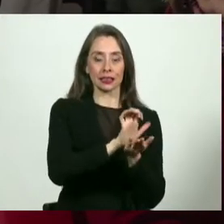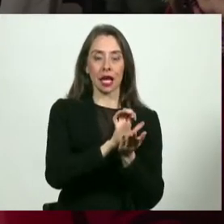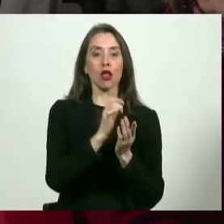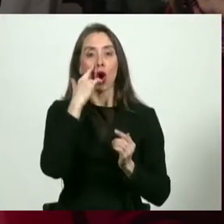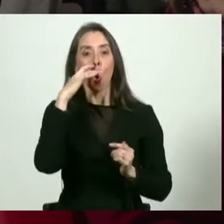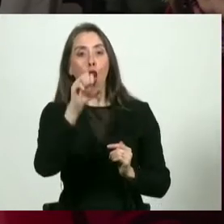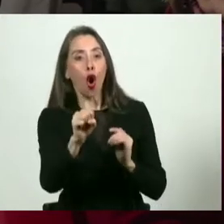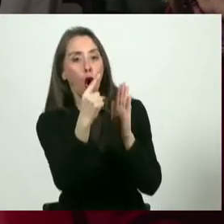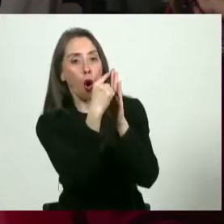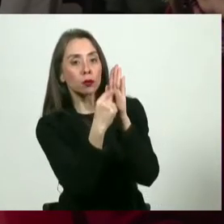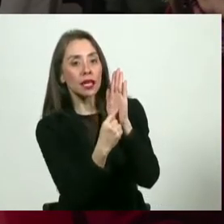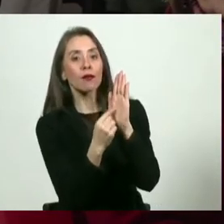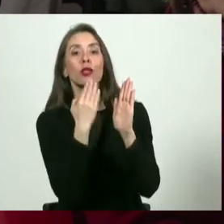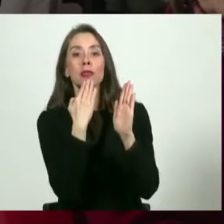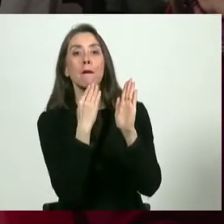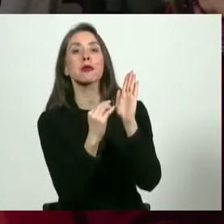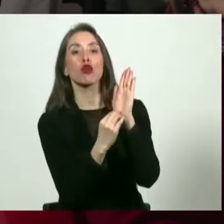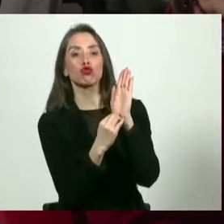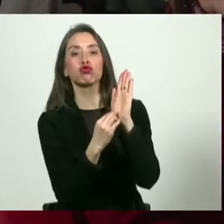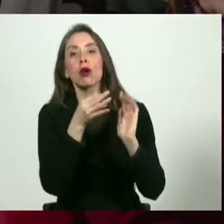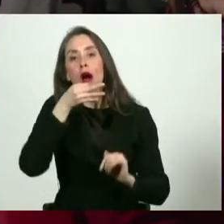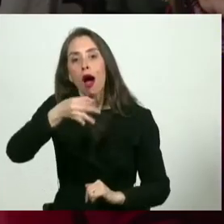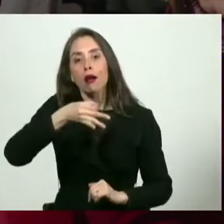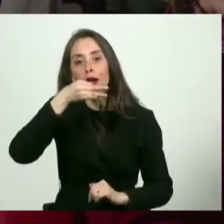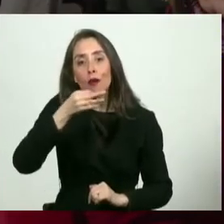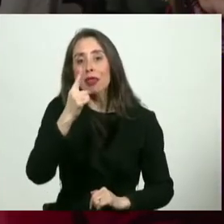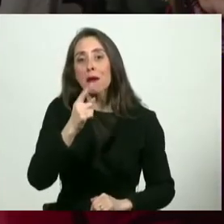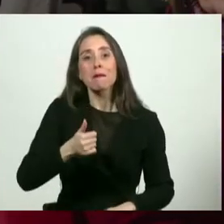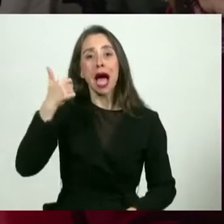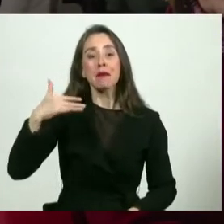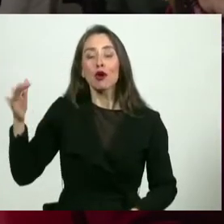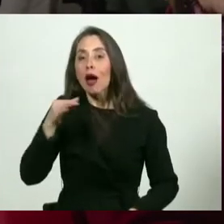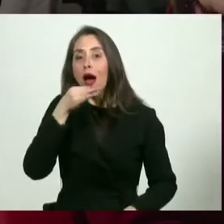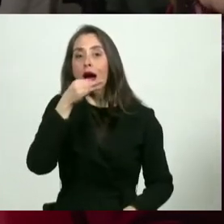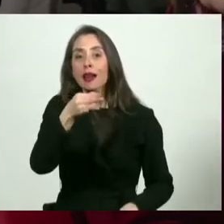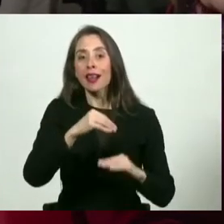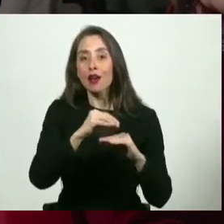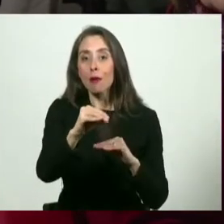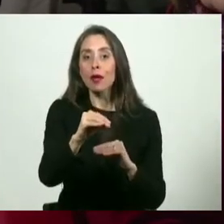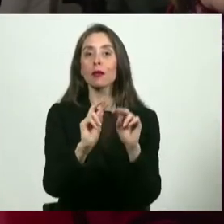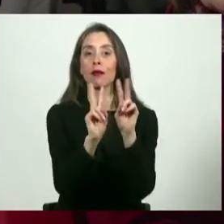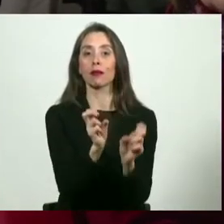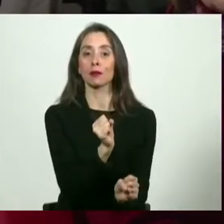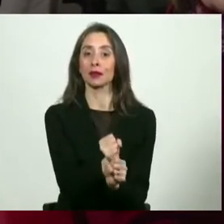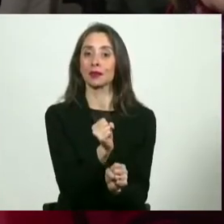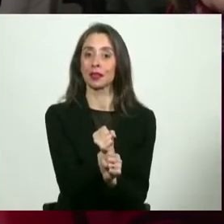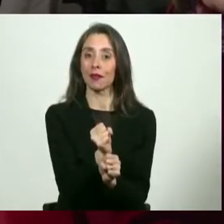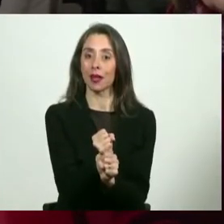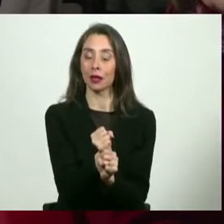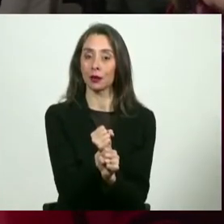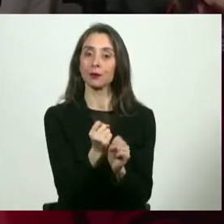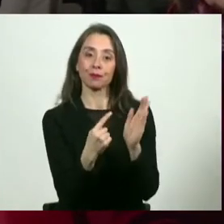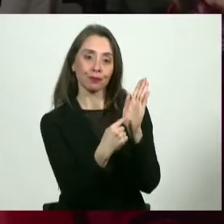recomendaciones. Y dentro de una de las recomendaciones más importantes en materia de trabajo, ¿cierto?, que nos